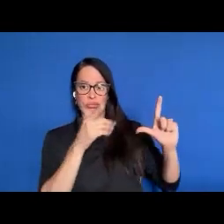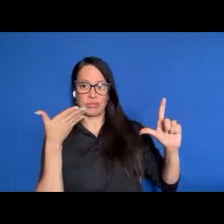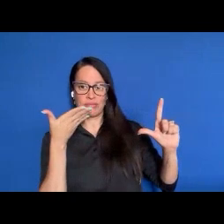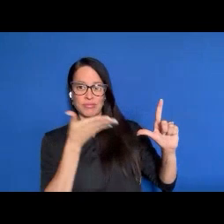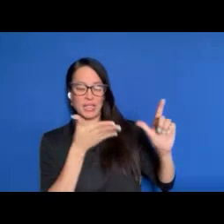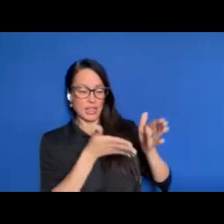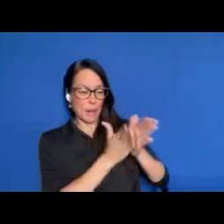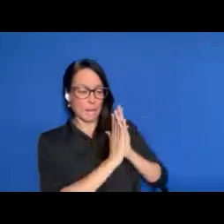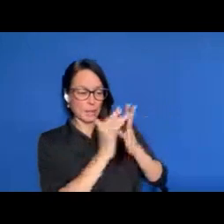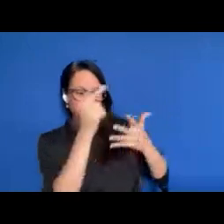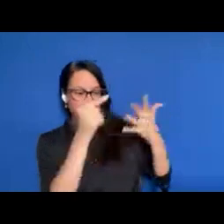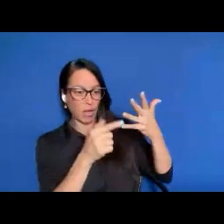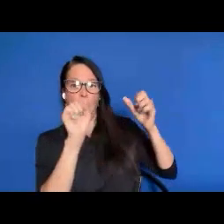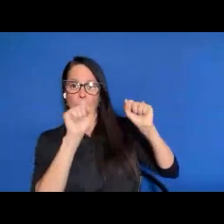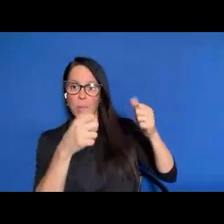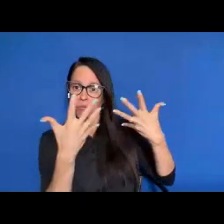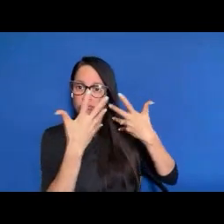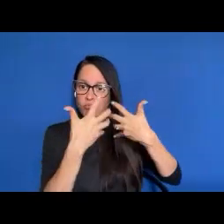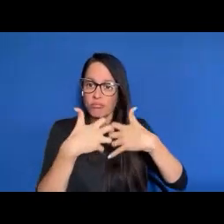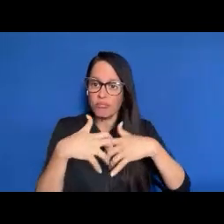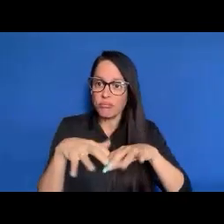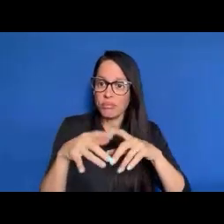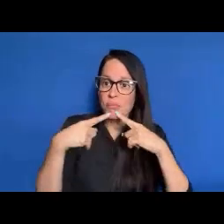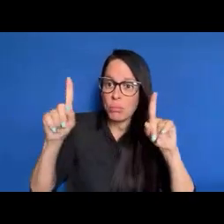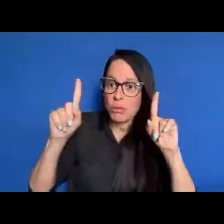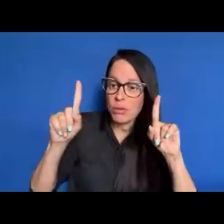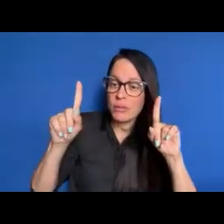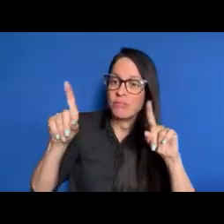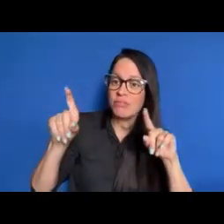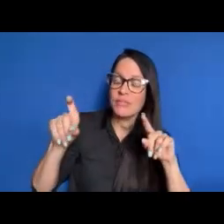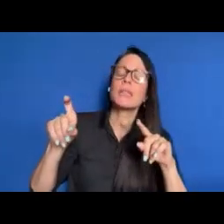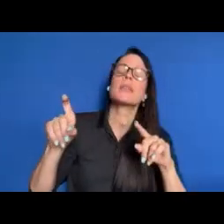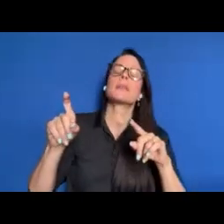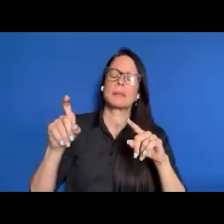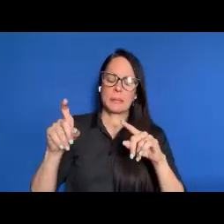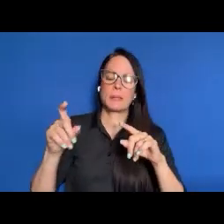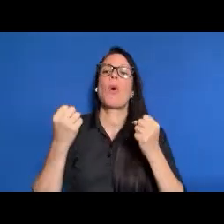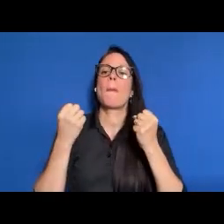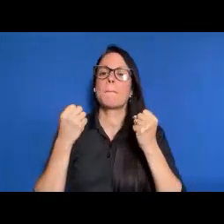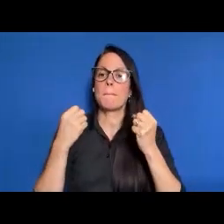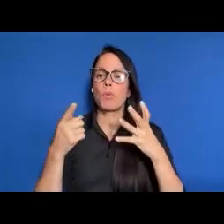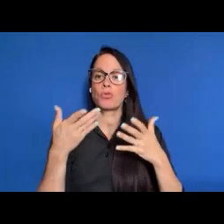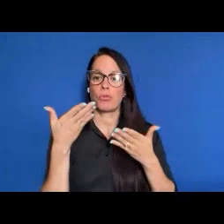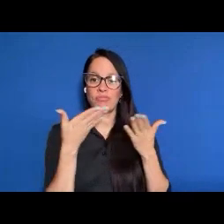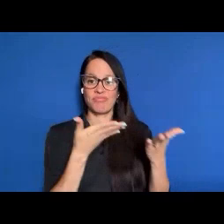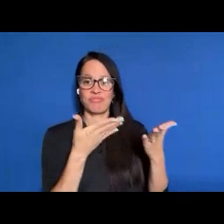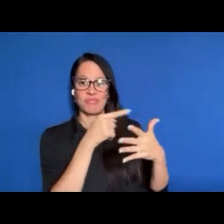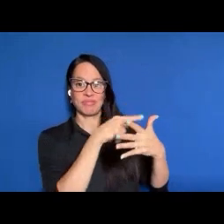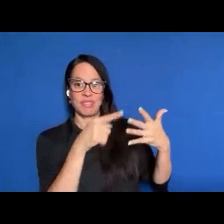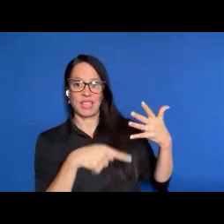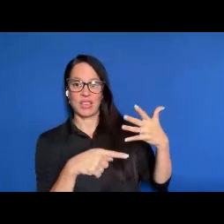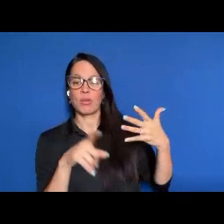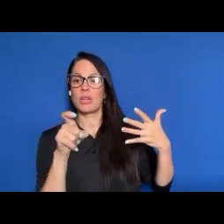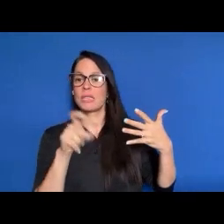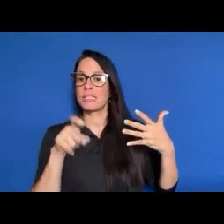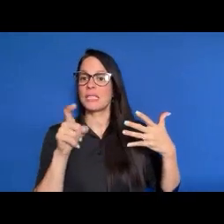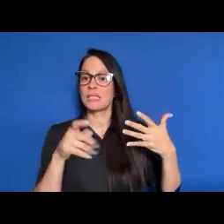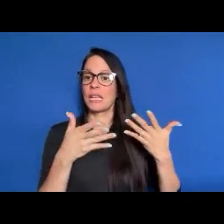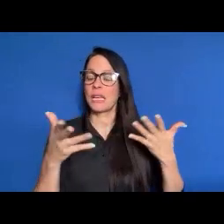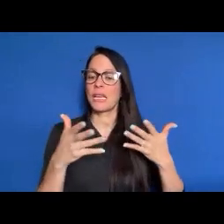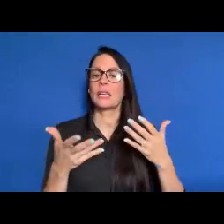pueda funcionar? Pues muchos de ellos necesitan, ¿verdad?, adaptar objetivos SMART que sean medibles, que tengan un